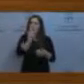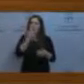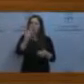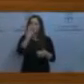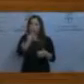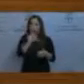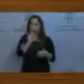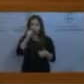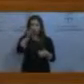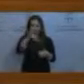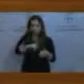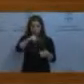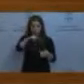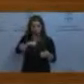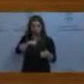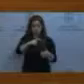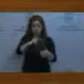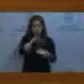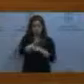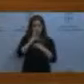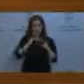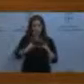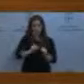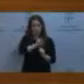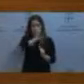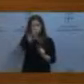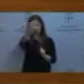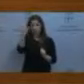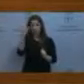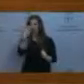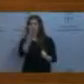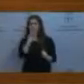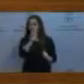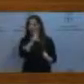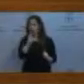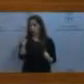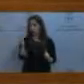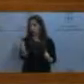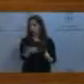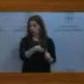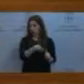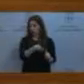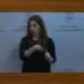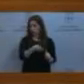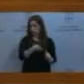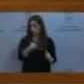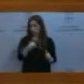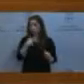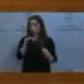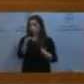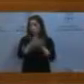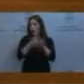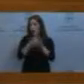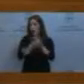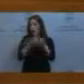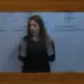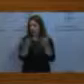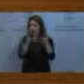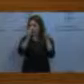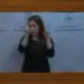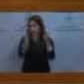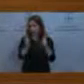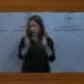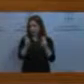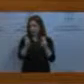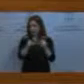lo largo de este pleno, hemos asistido a varios cuentos. Y no puedo pasar sin referirme al del tema que nos ha